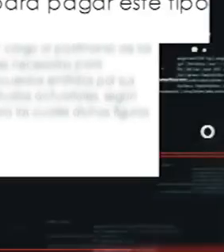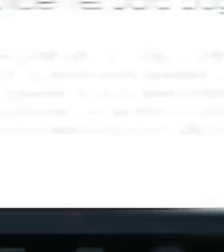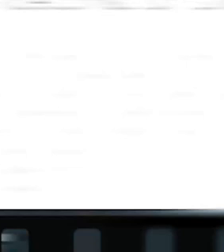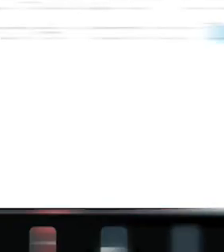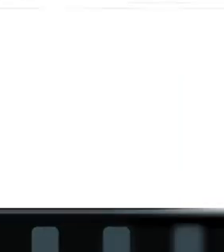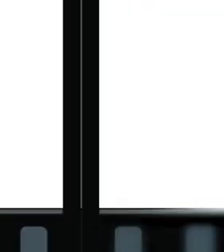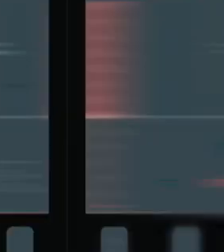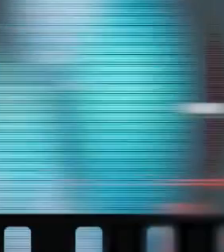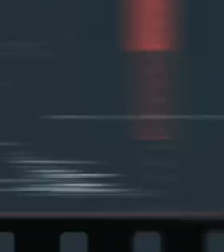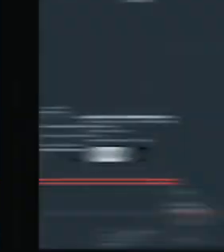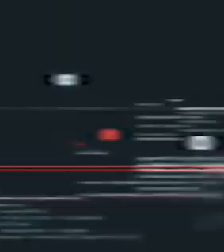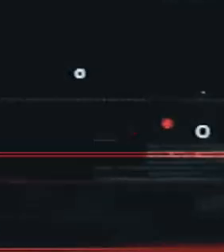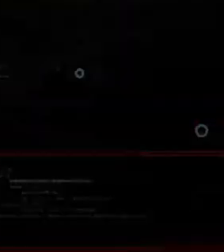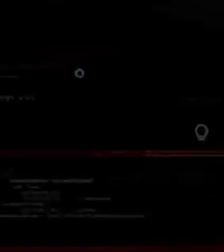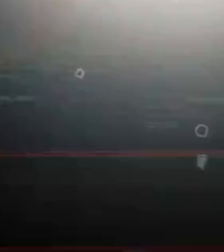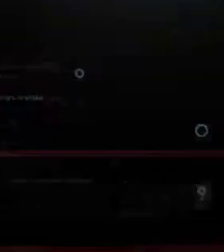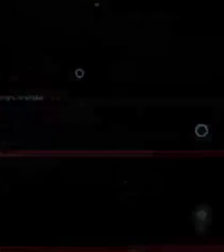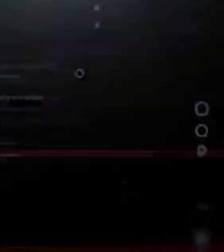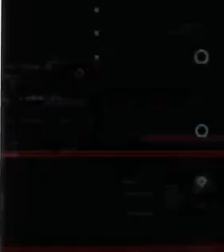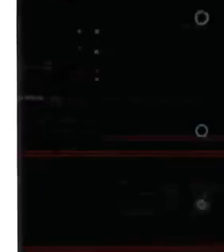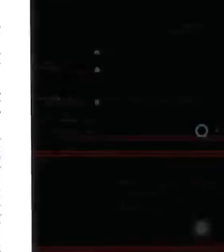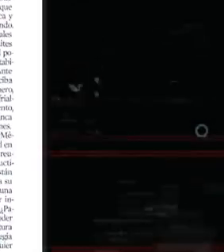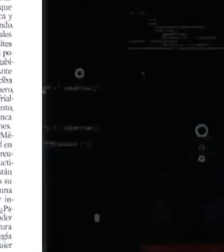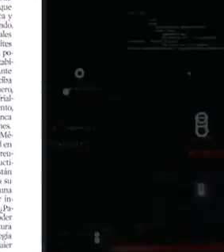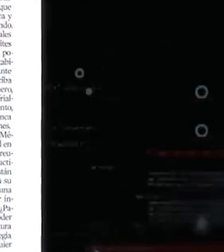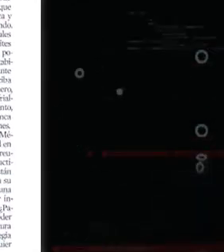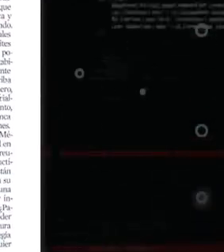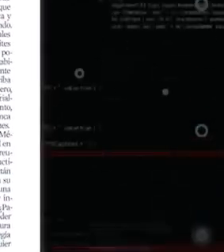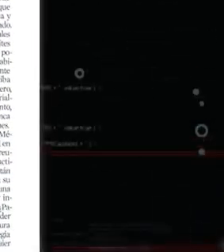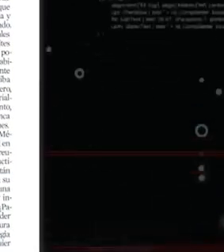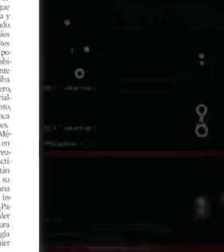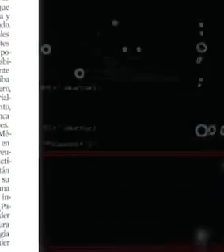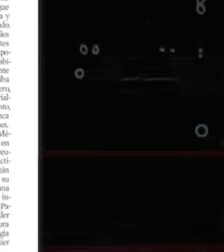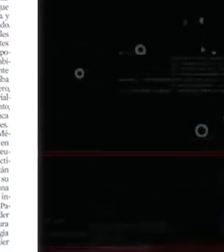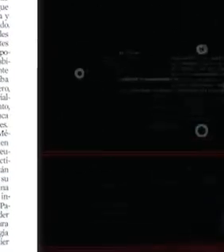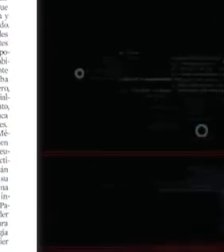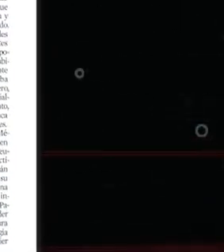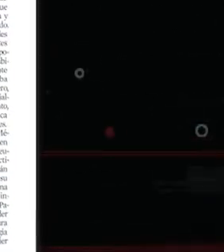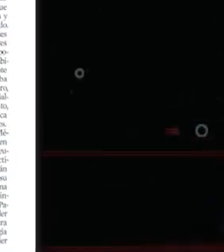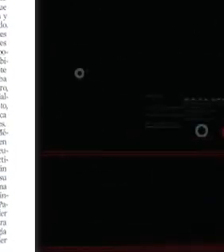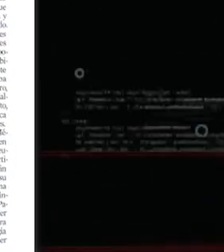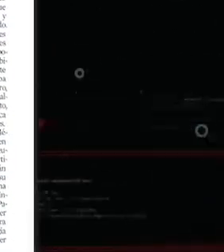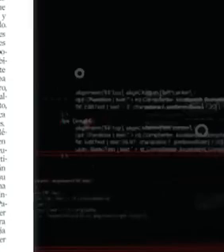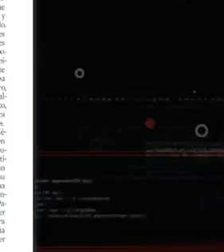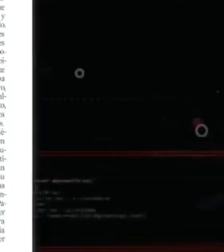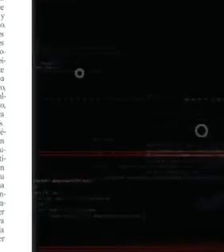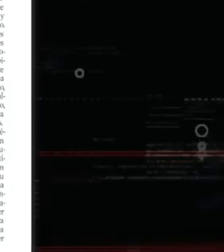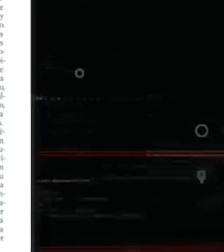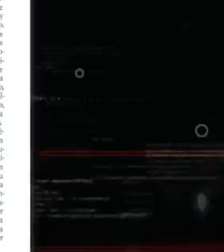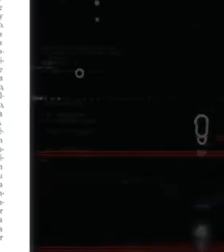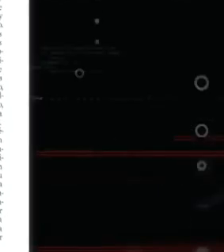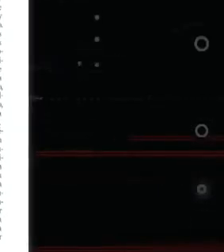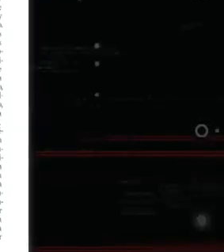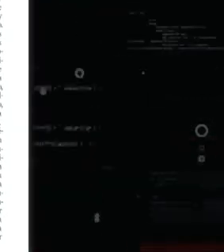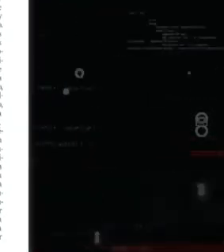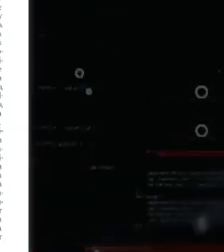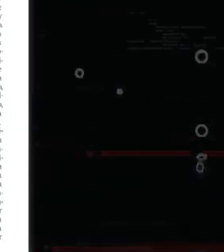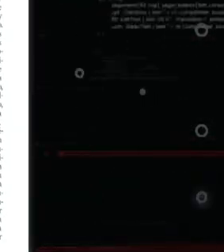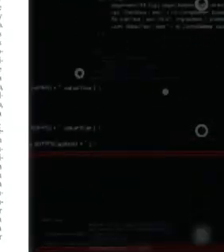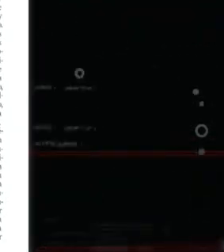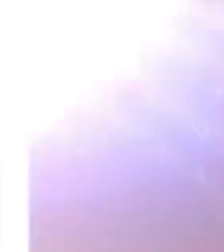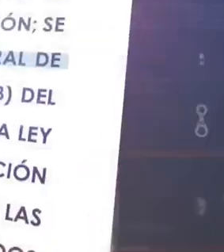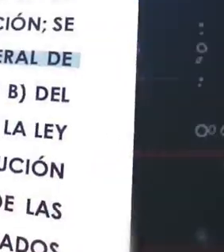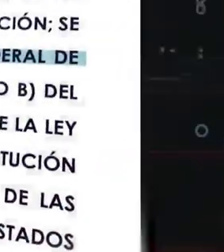72 años. 3. Falso que se reduzca la certeza jurídica e inversiones. La derogación de estos fideicomisos